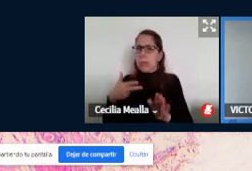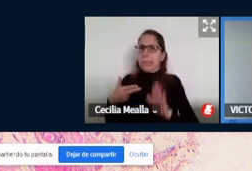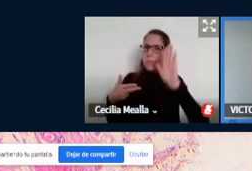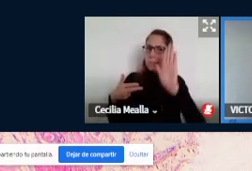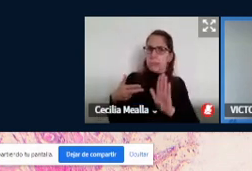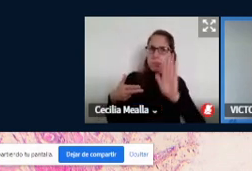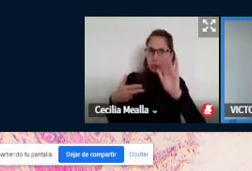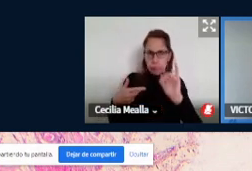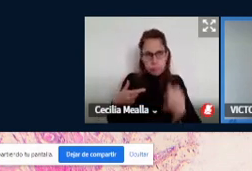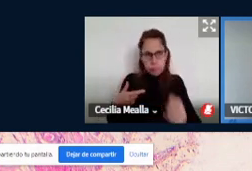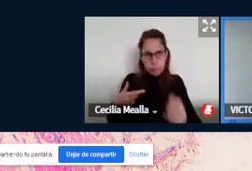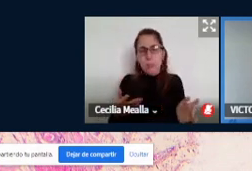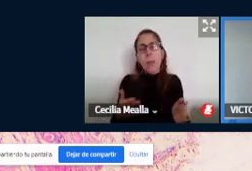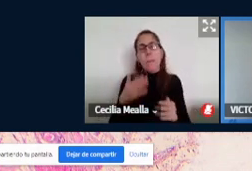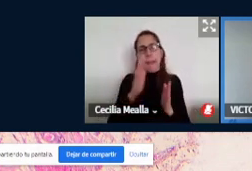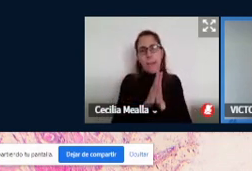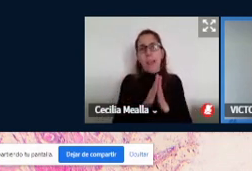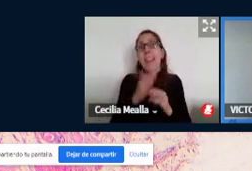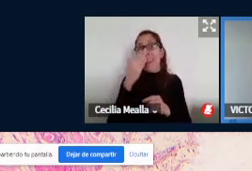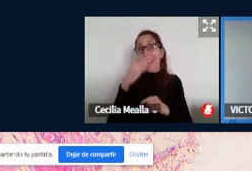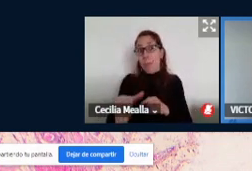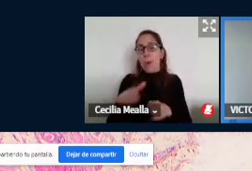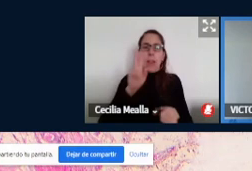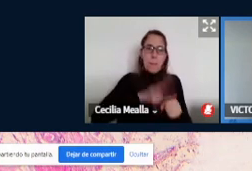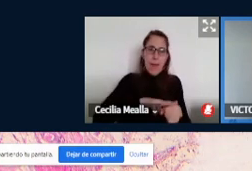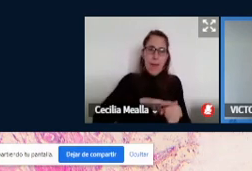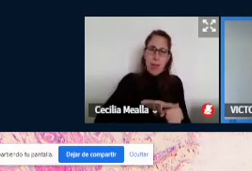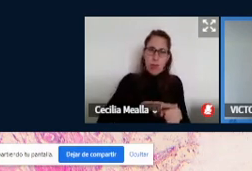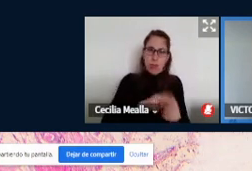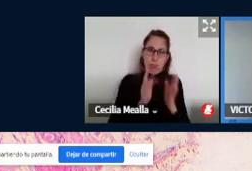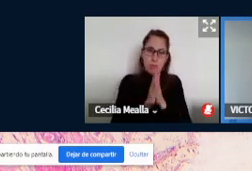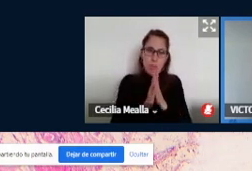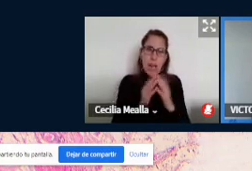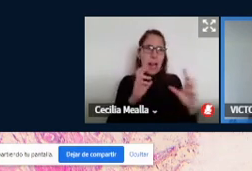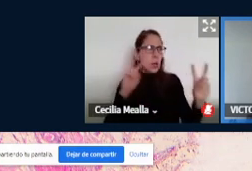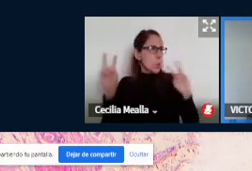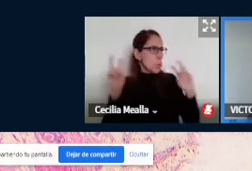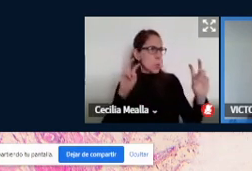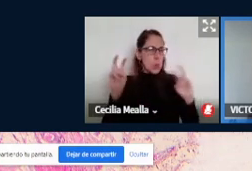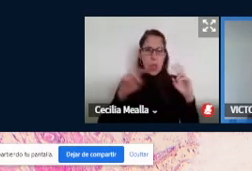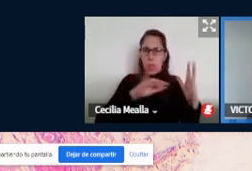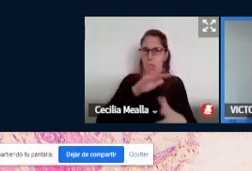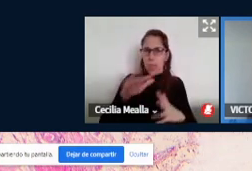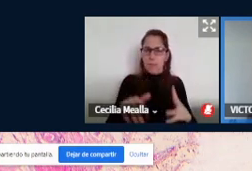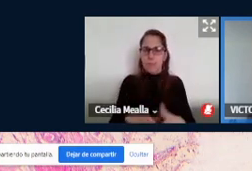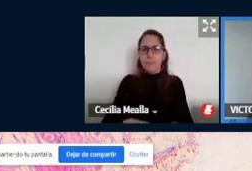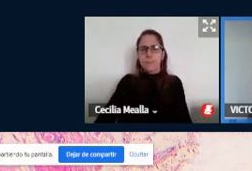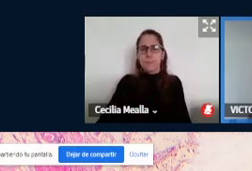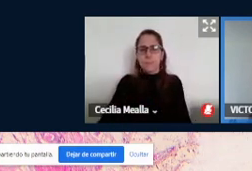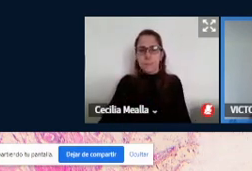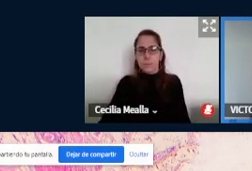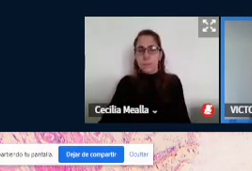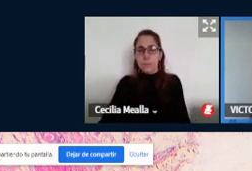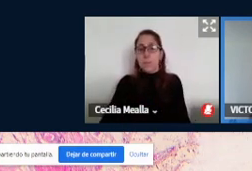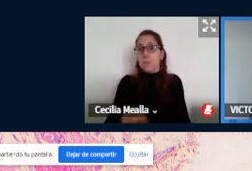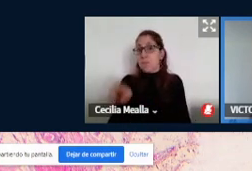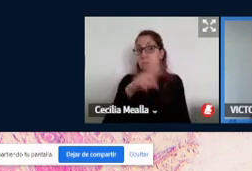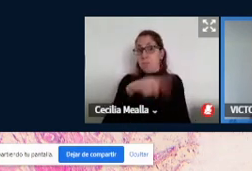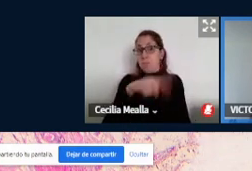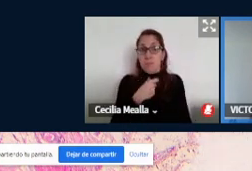que sí, mientras tanto, después, ahí apáguenlo porque así no se hace tanta distorsión. Pero cuando quieran